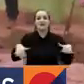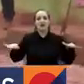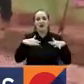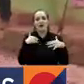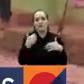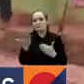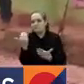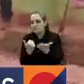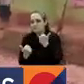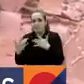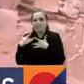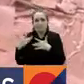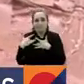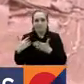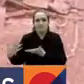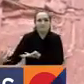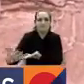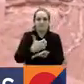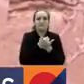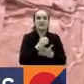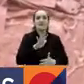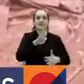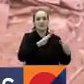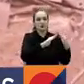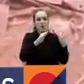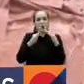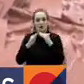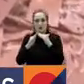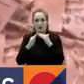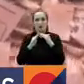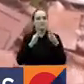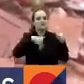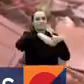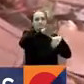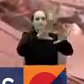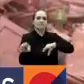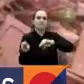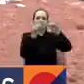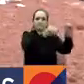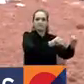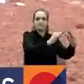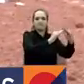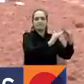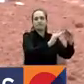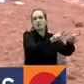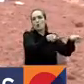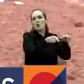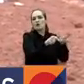de ayudas para los afectados. 5 viviendas fueron evacuadas y llevadas a albergues temporales.